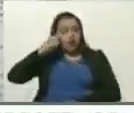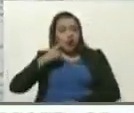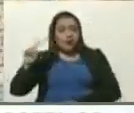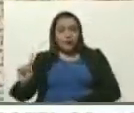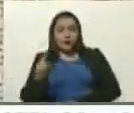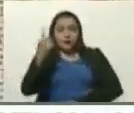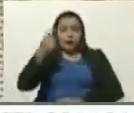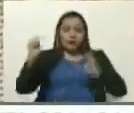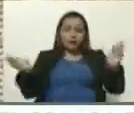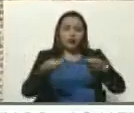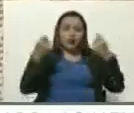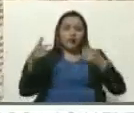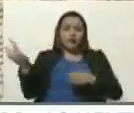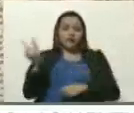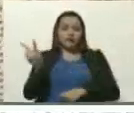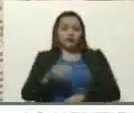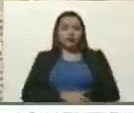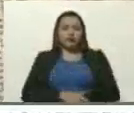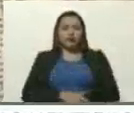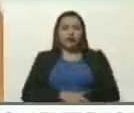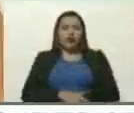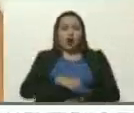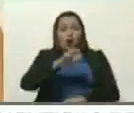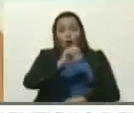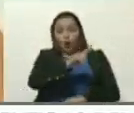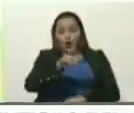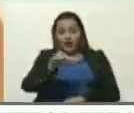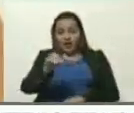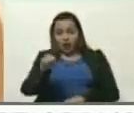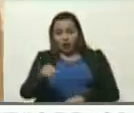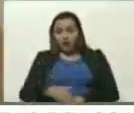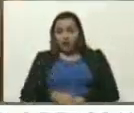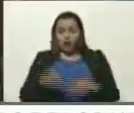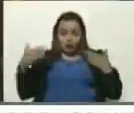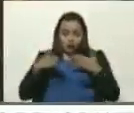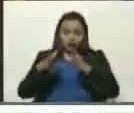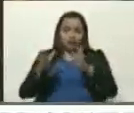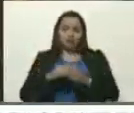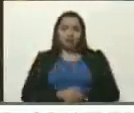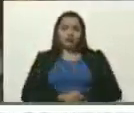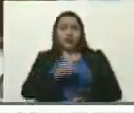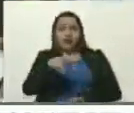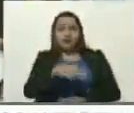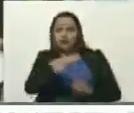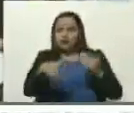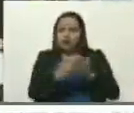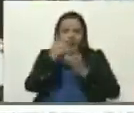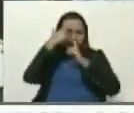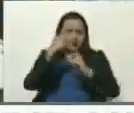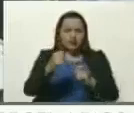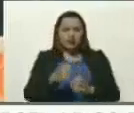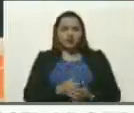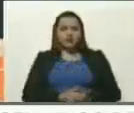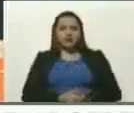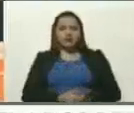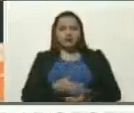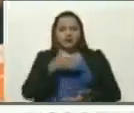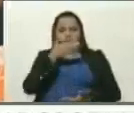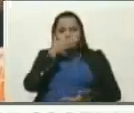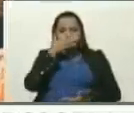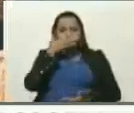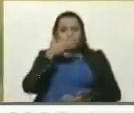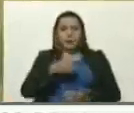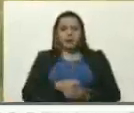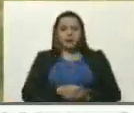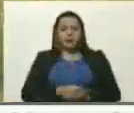periódico de Venezuela, el Correo del Orinoco, y también a todos nuestros colegas más cercanos. Es un ejercicio